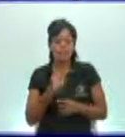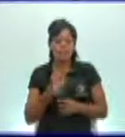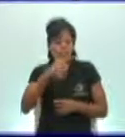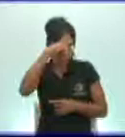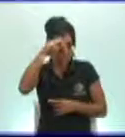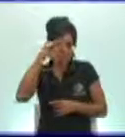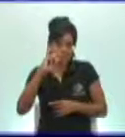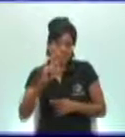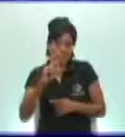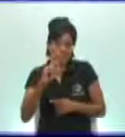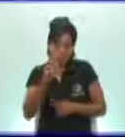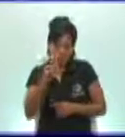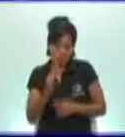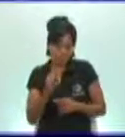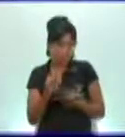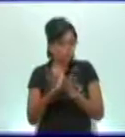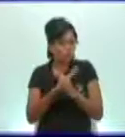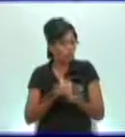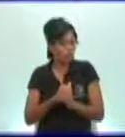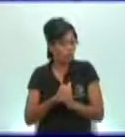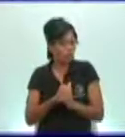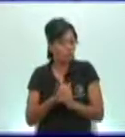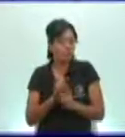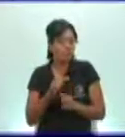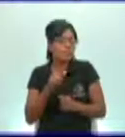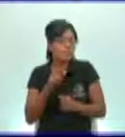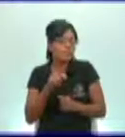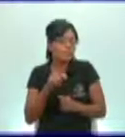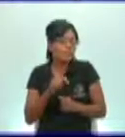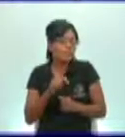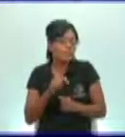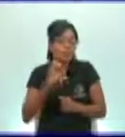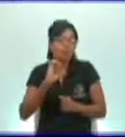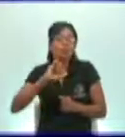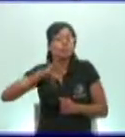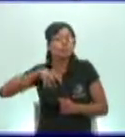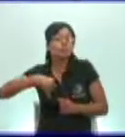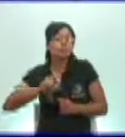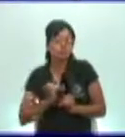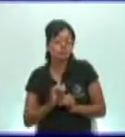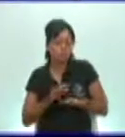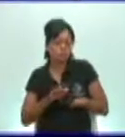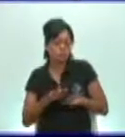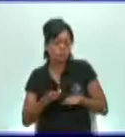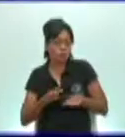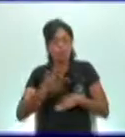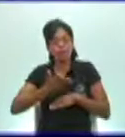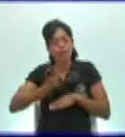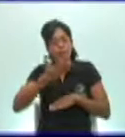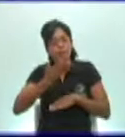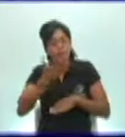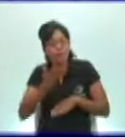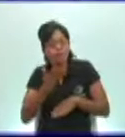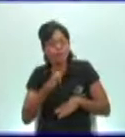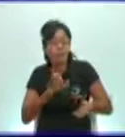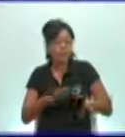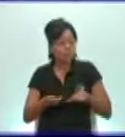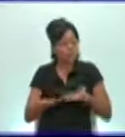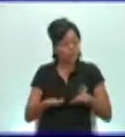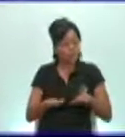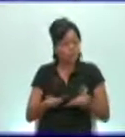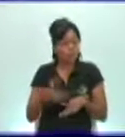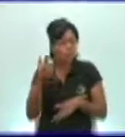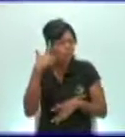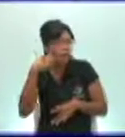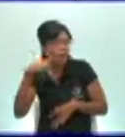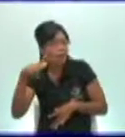es una conjunción condicional, es decir, expresa condición o suposición.